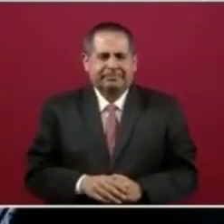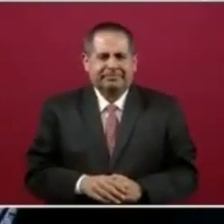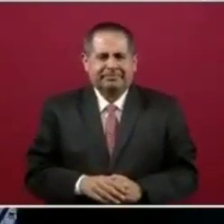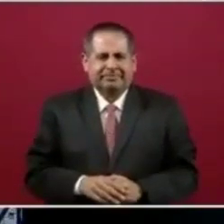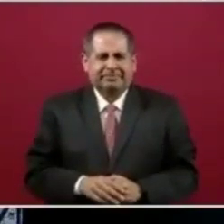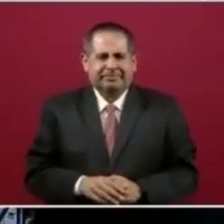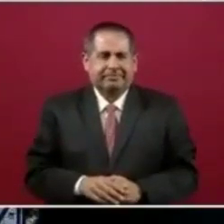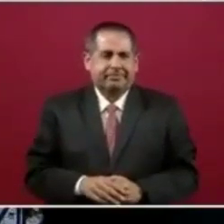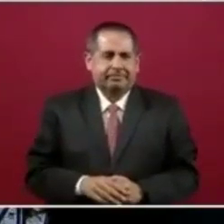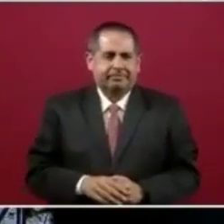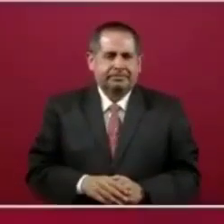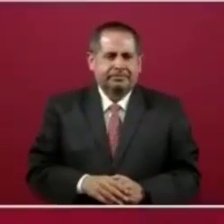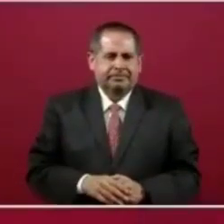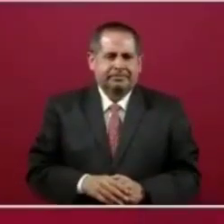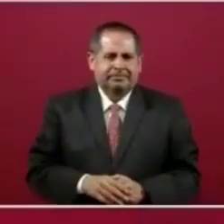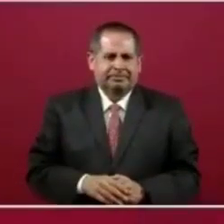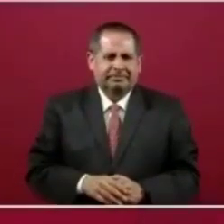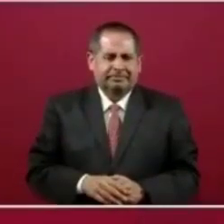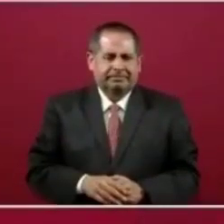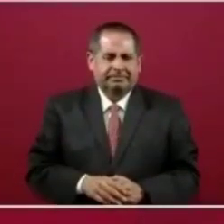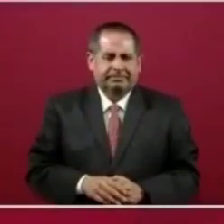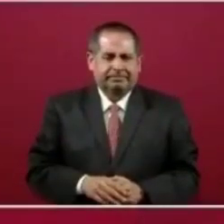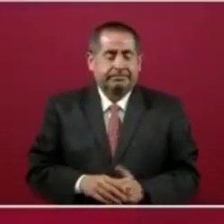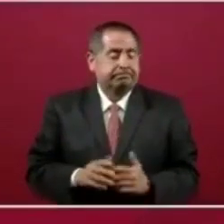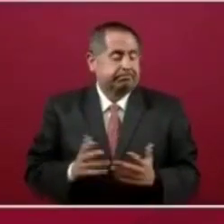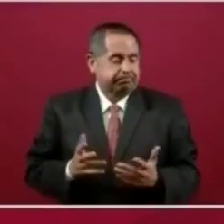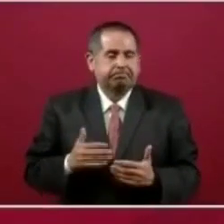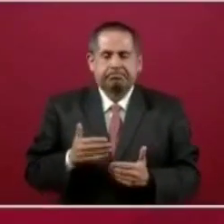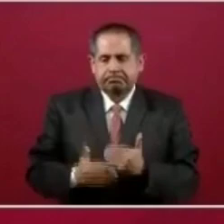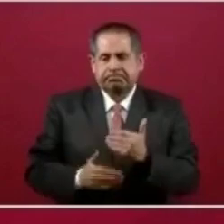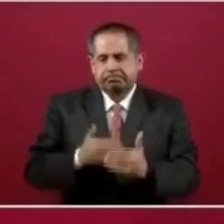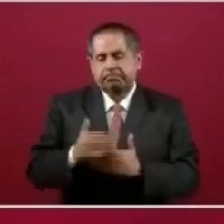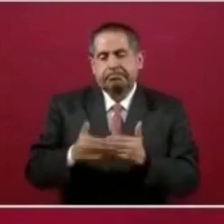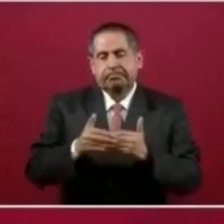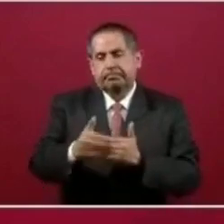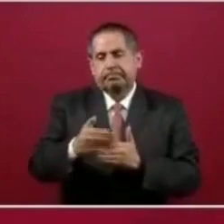Entonces, vamos a ir avanzando en este propósito.